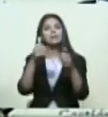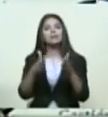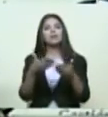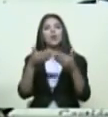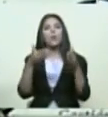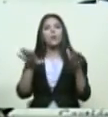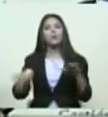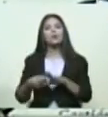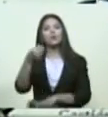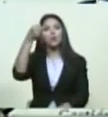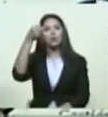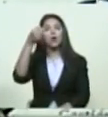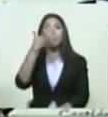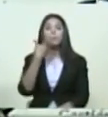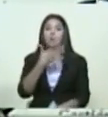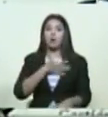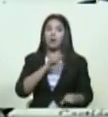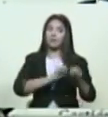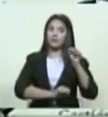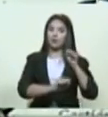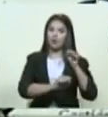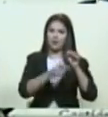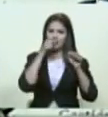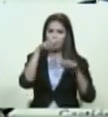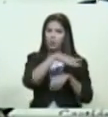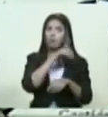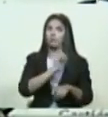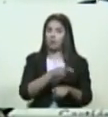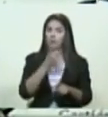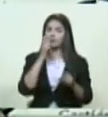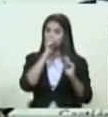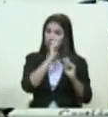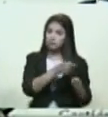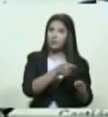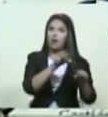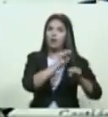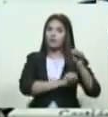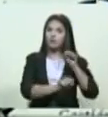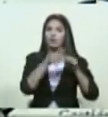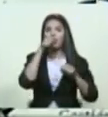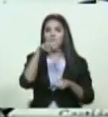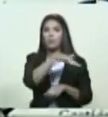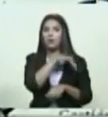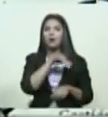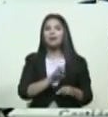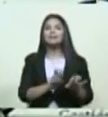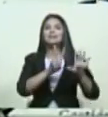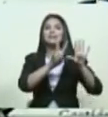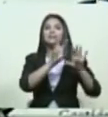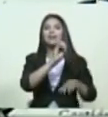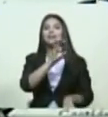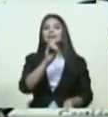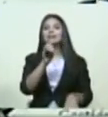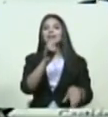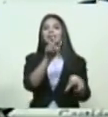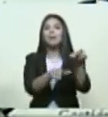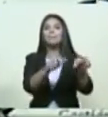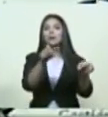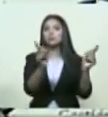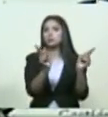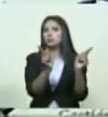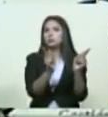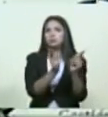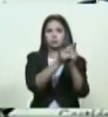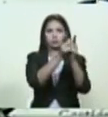por ejemplo, la Defensoría, con una gran mística, y tengo que reconocérselo a la Defensoría del Pueblo, con apenas 700